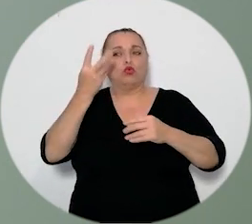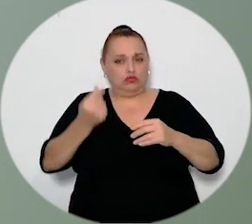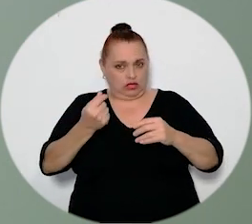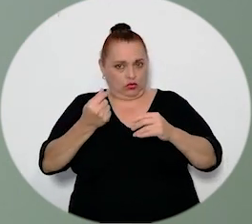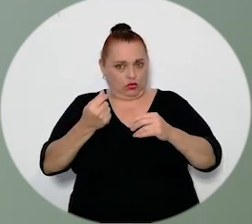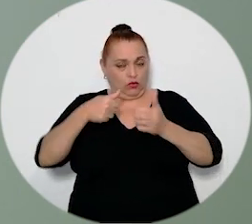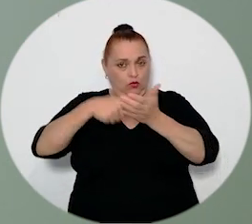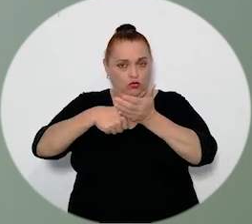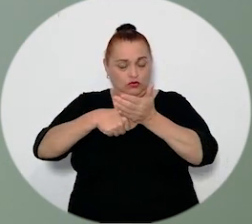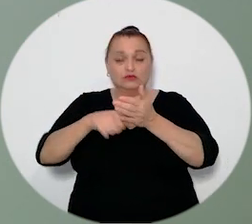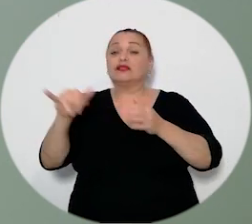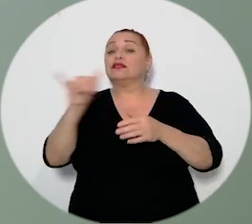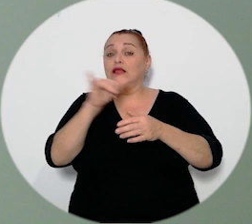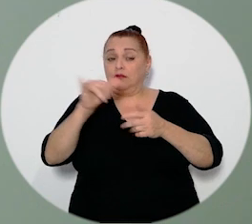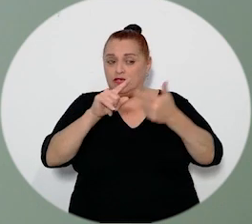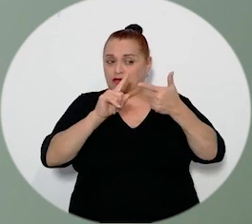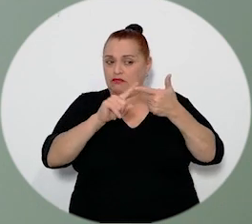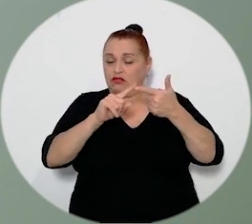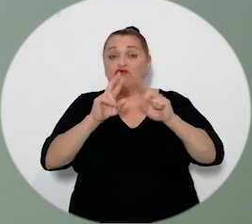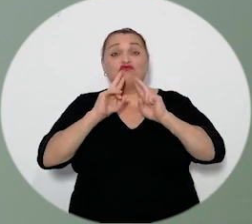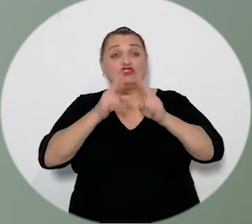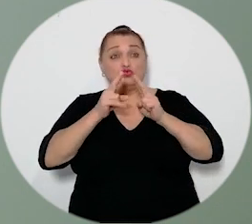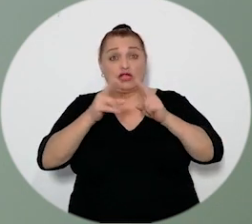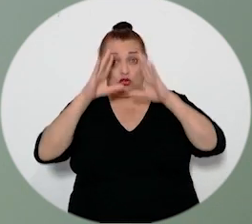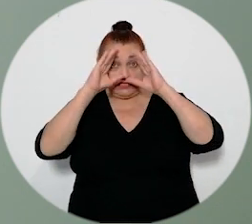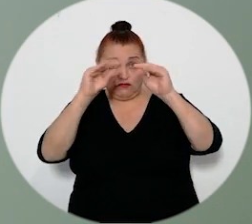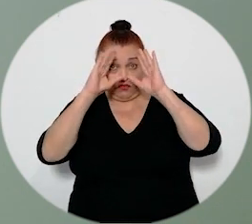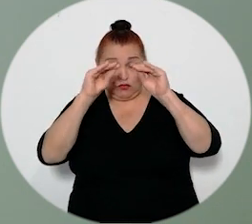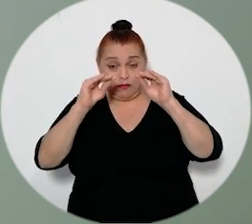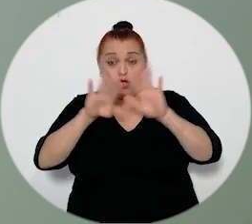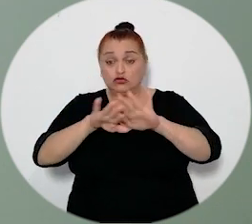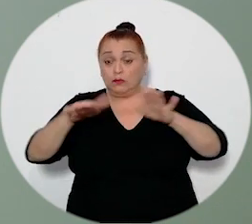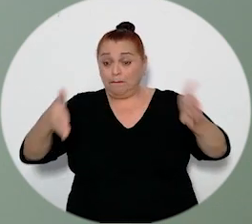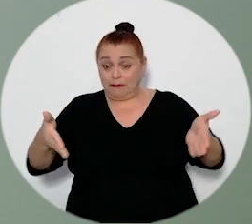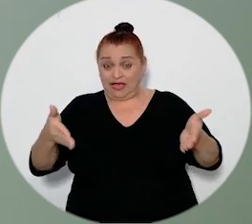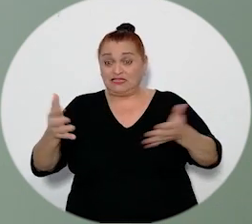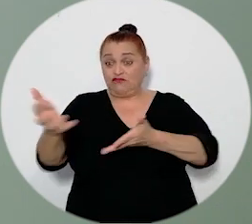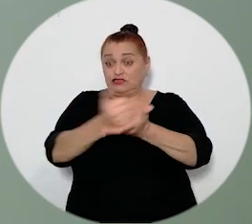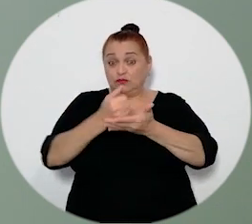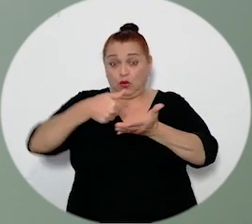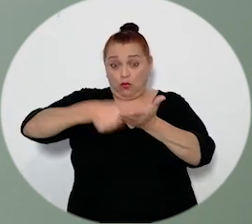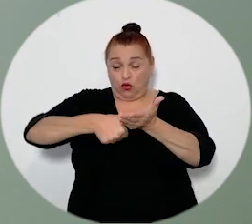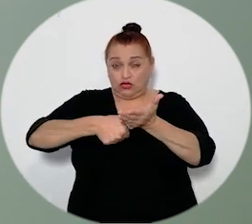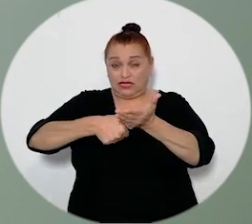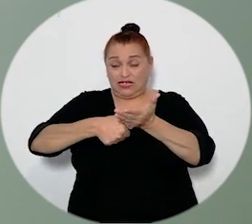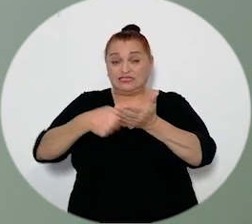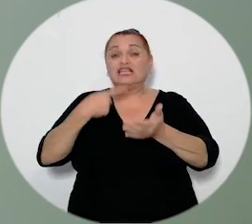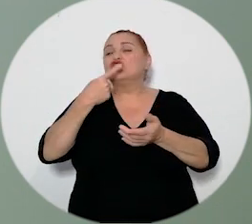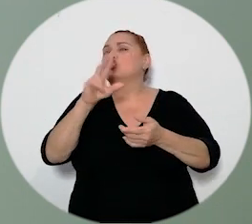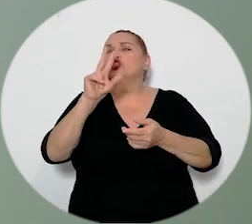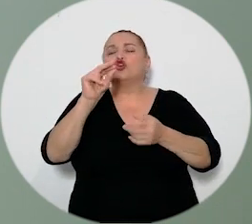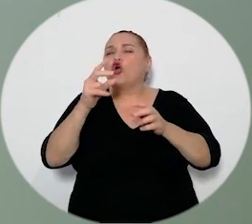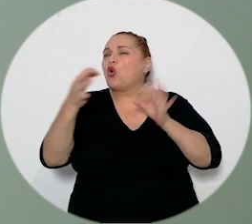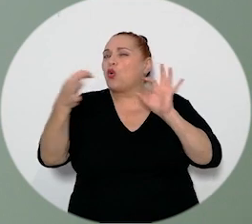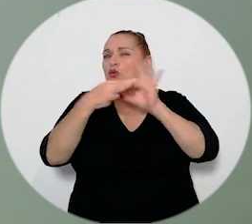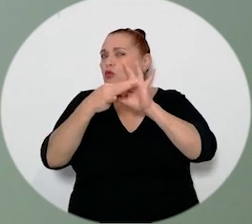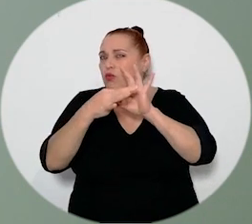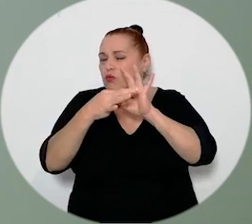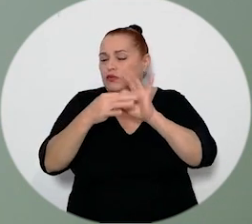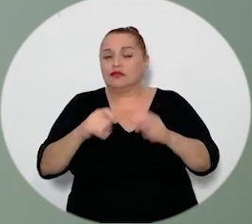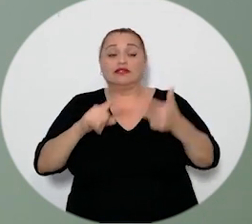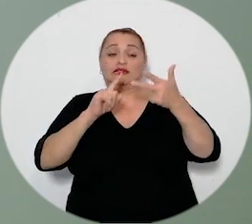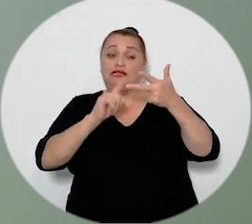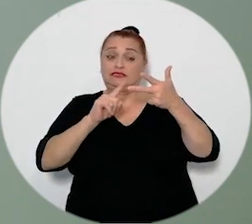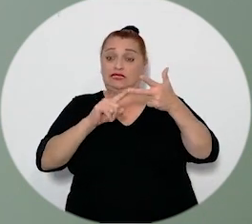escrutinio. También, cuando los resultados informados por la Junta Receptora de Votos sean manifiestamente inconsistentes.